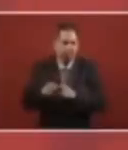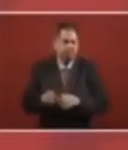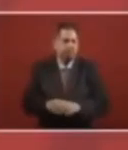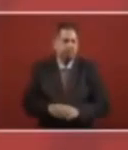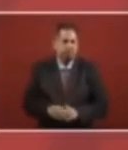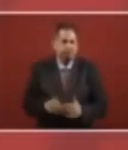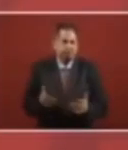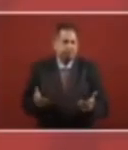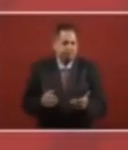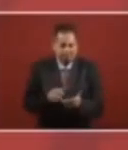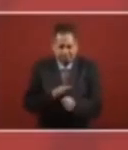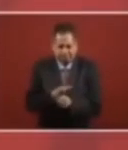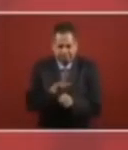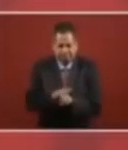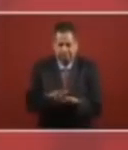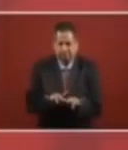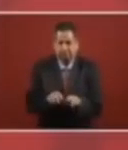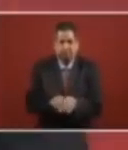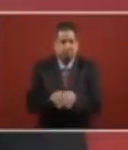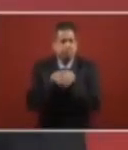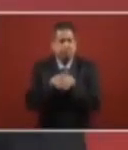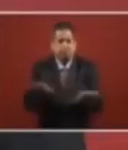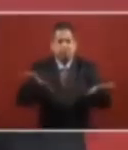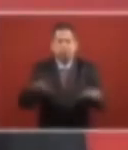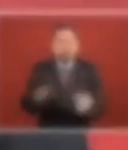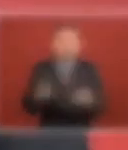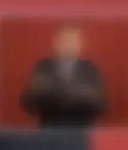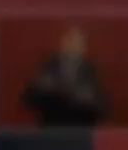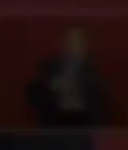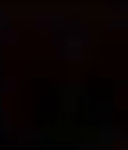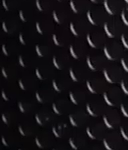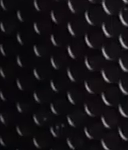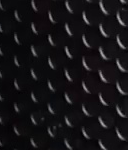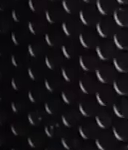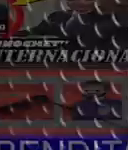¿Qué más le puedo pedir a la vida?